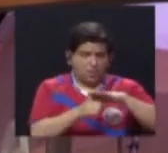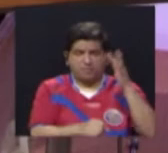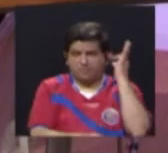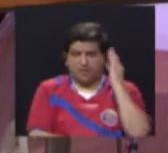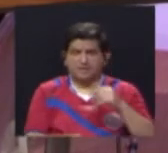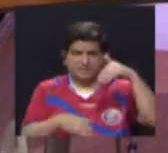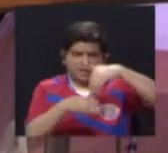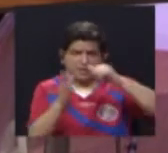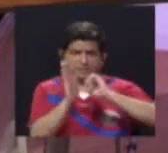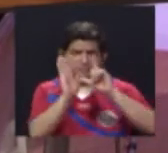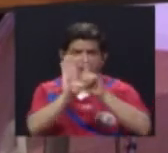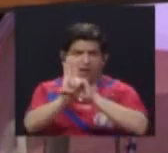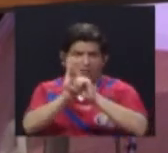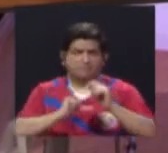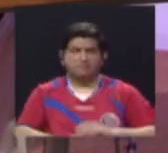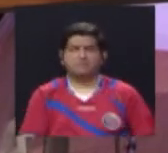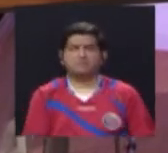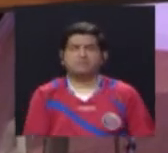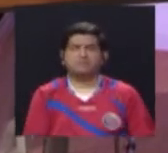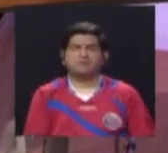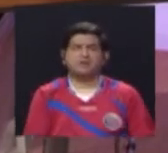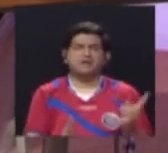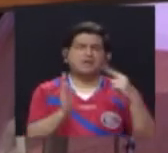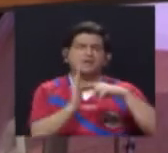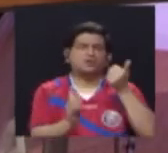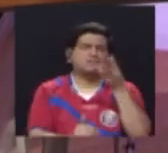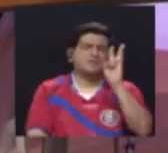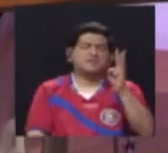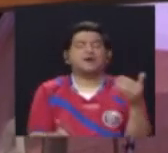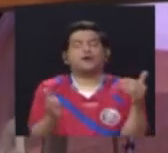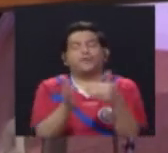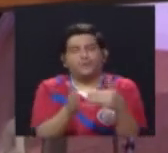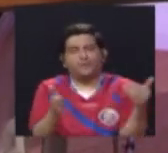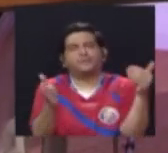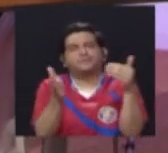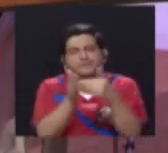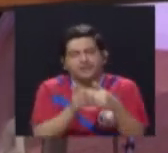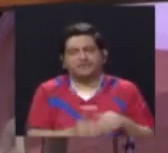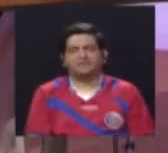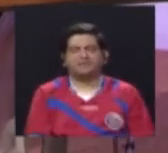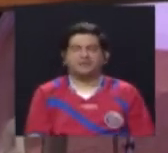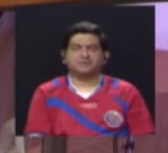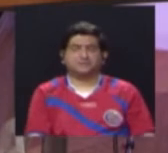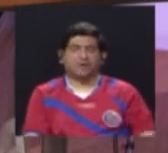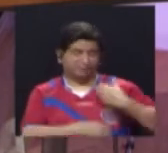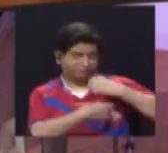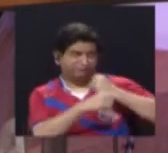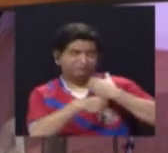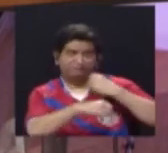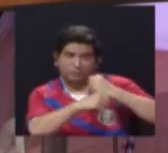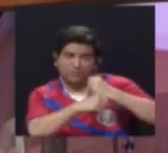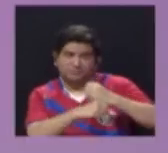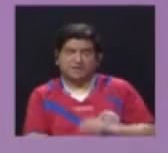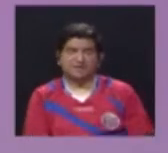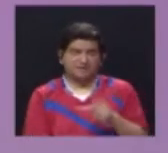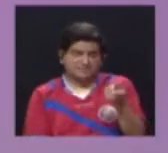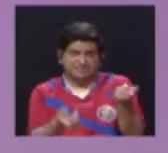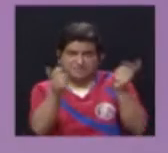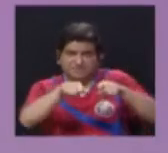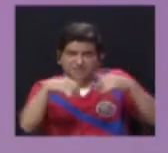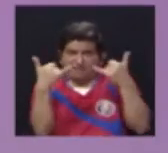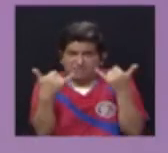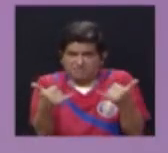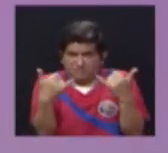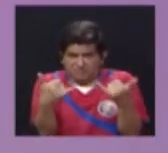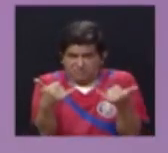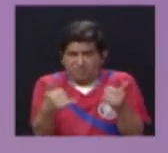en la asamblea legislativo y vamos al 2016 de nuevo a los gobiernos locales y los gobiernos locales que hoy día